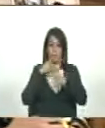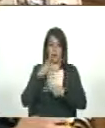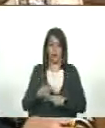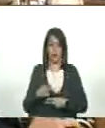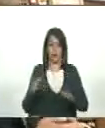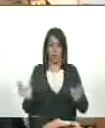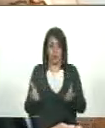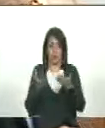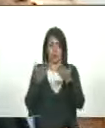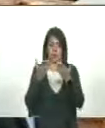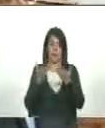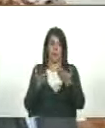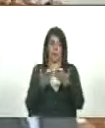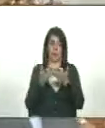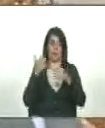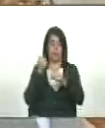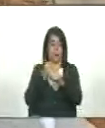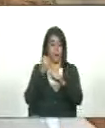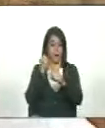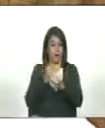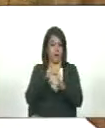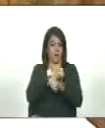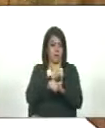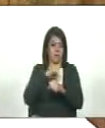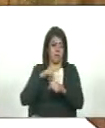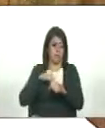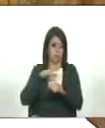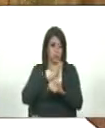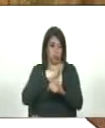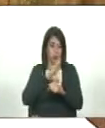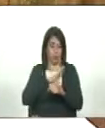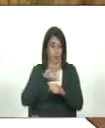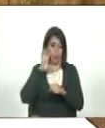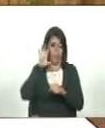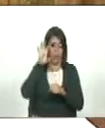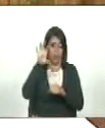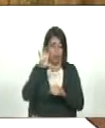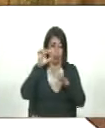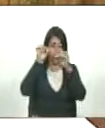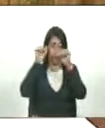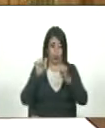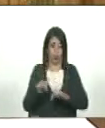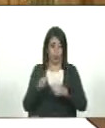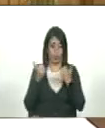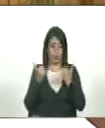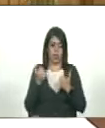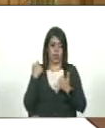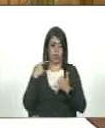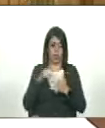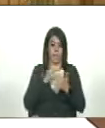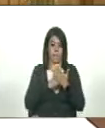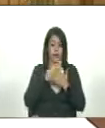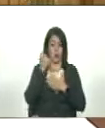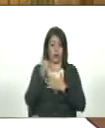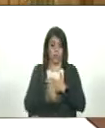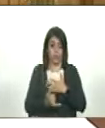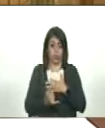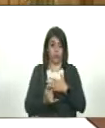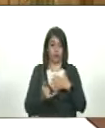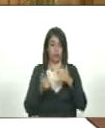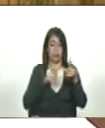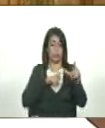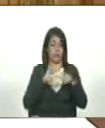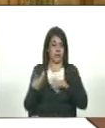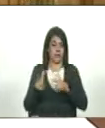de dar impulso a los emprendedores y a las emprendedoras del país que hoy ya cuentan con proyectos consolidados